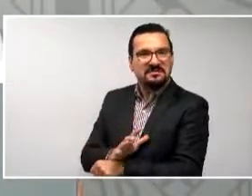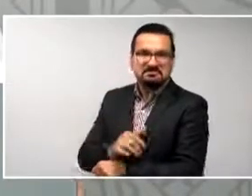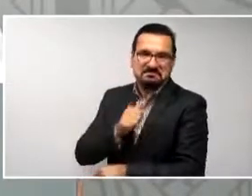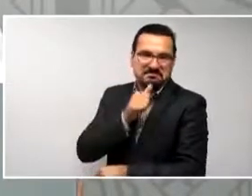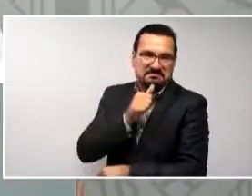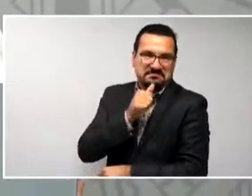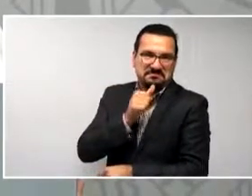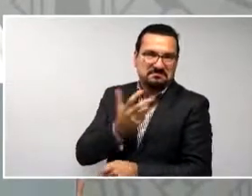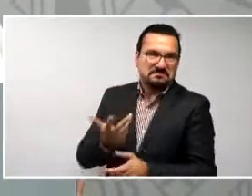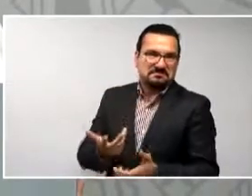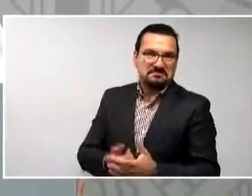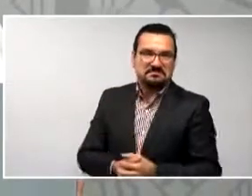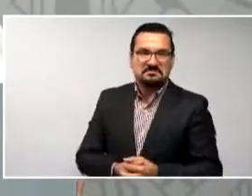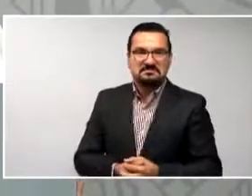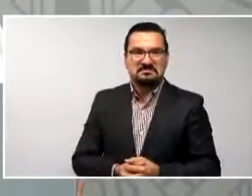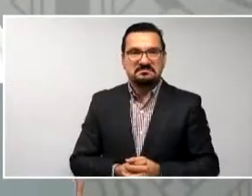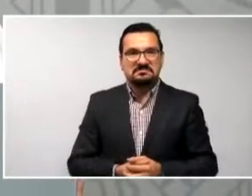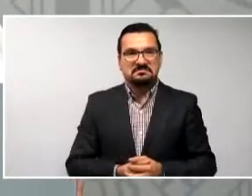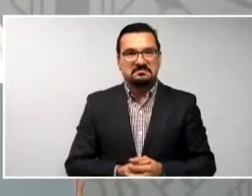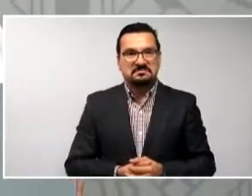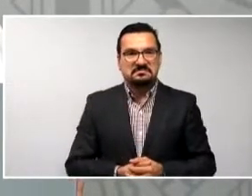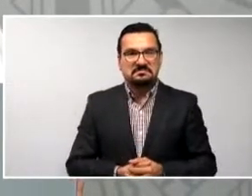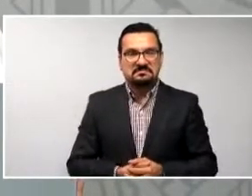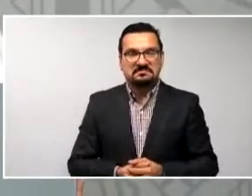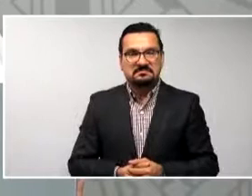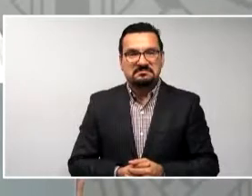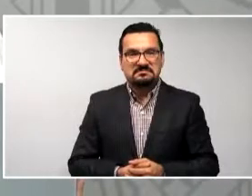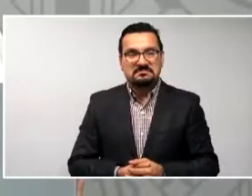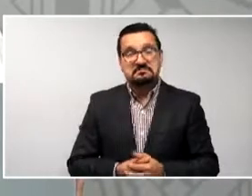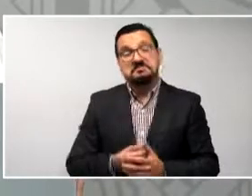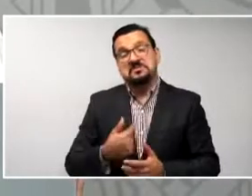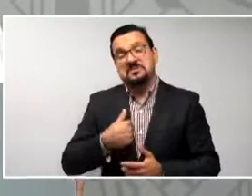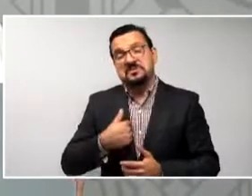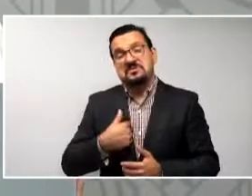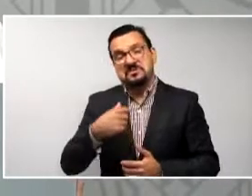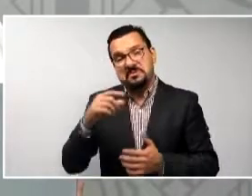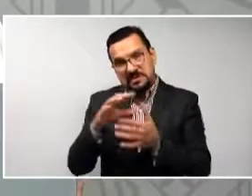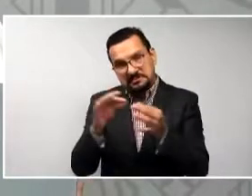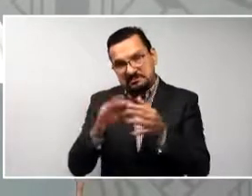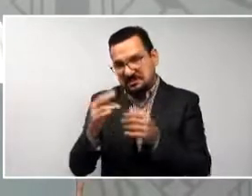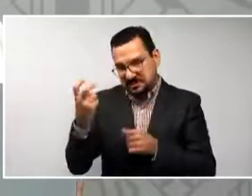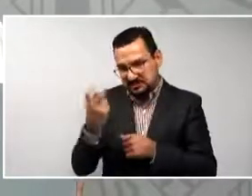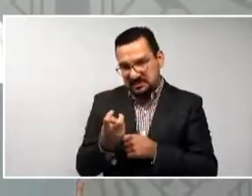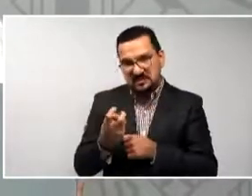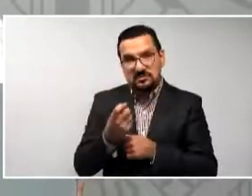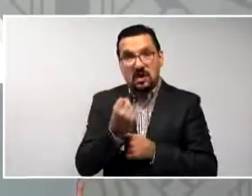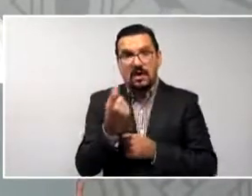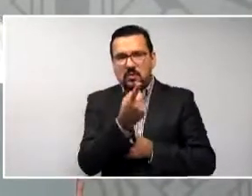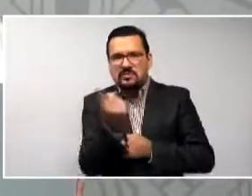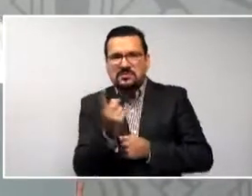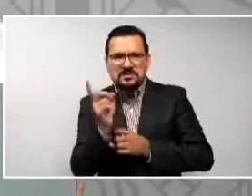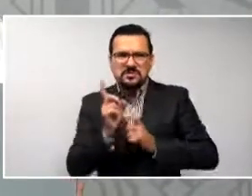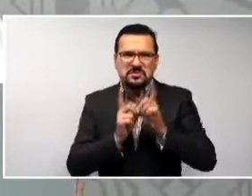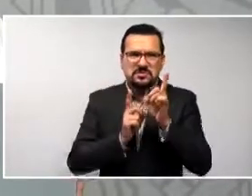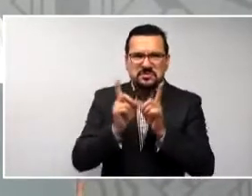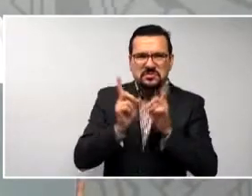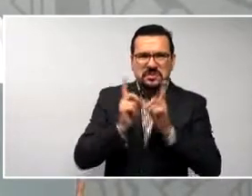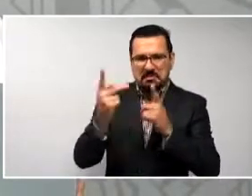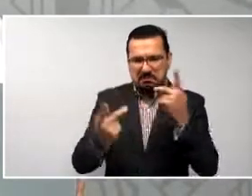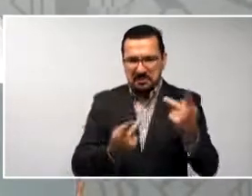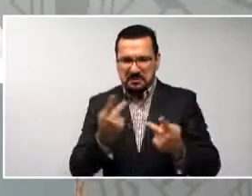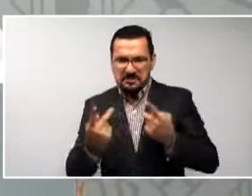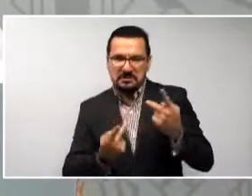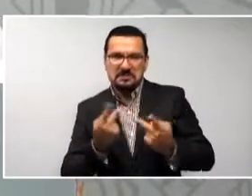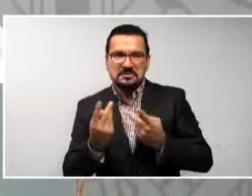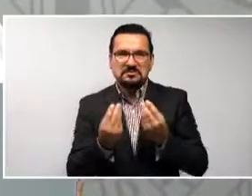tal vez con ello responda a la pregunta que muchos de ustedes me han